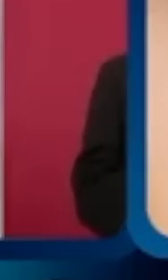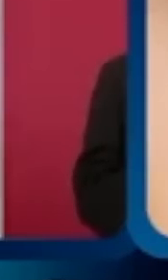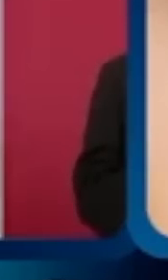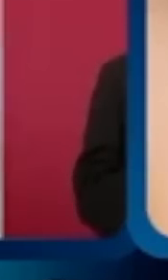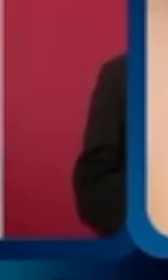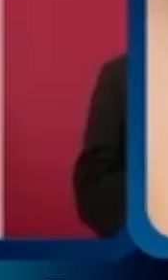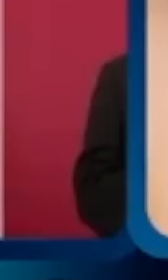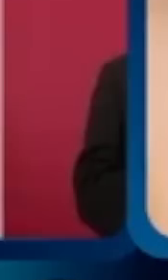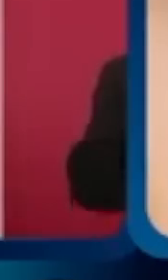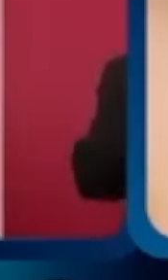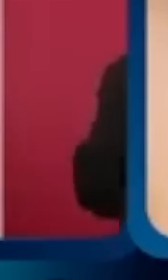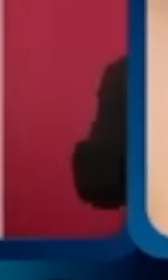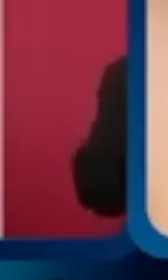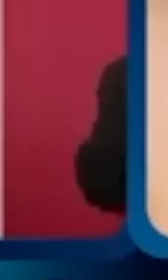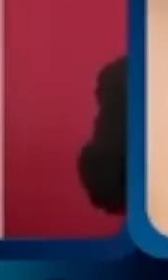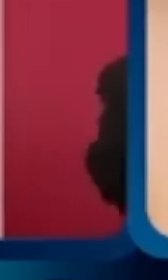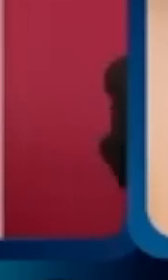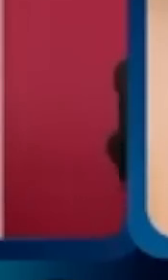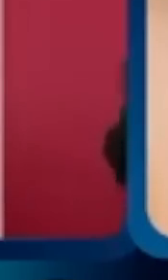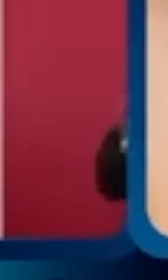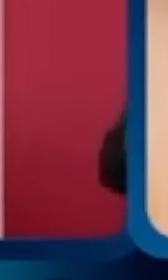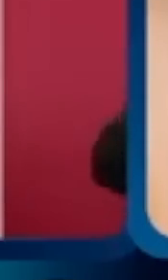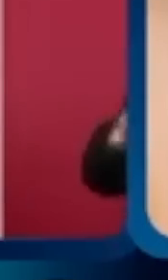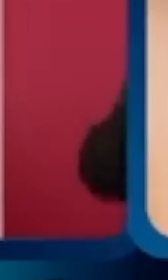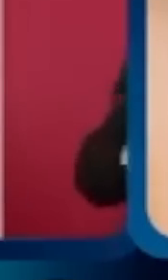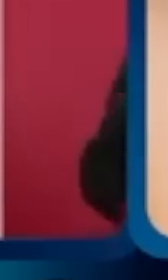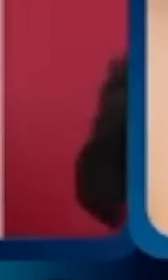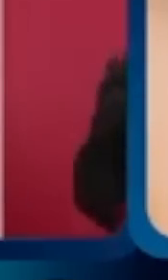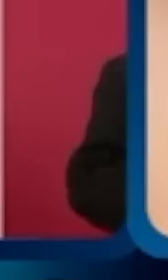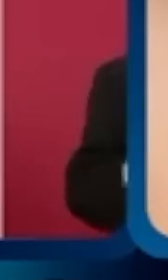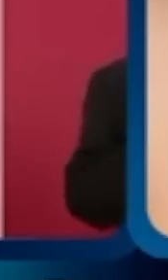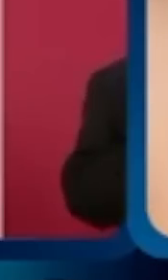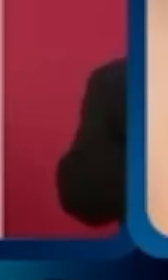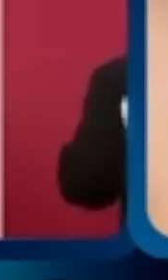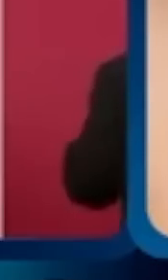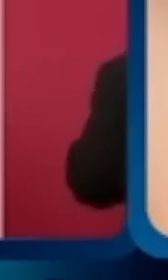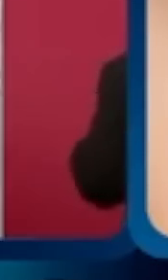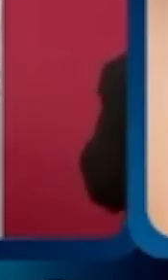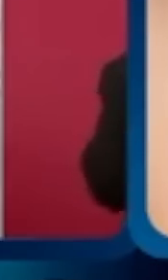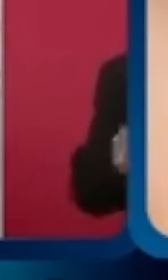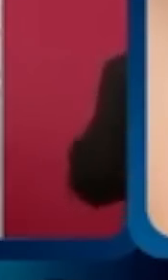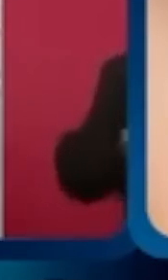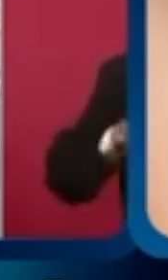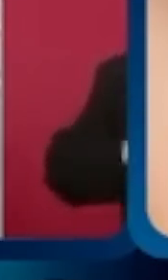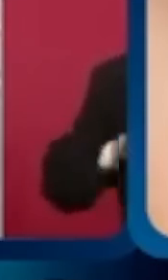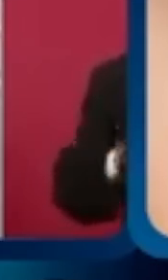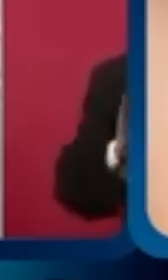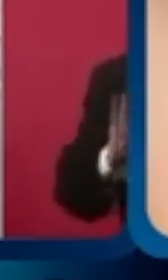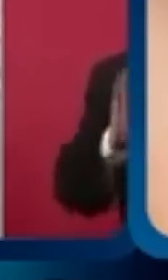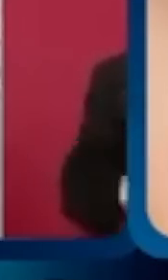vuelvo a repetir una transformación no solamente de seis años una transformación necesita 10 12 14 15